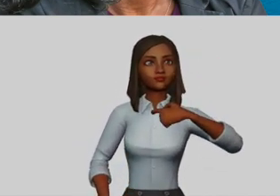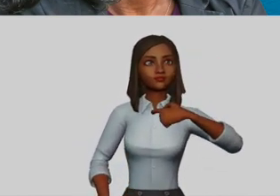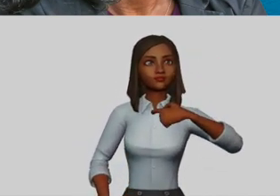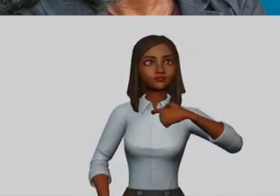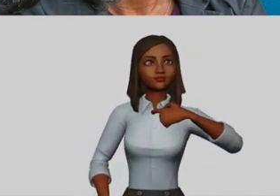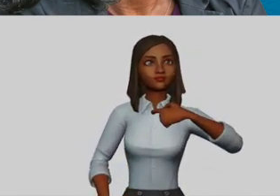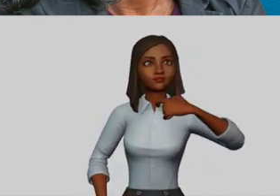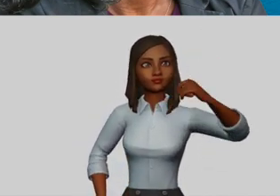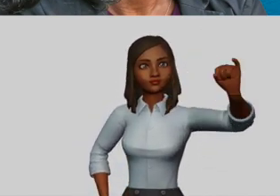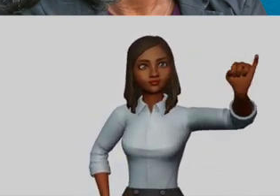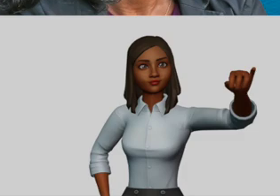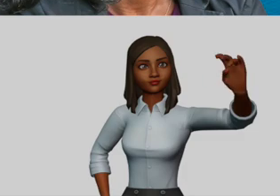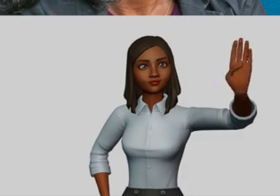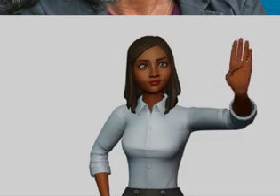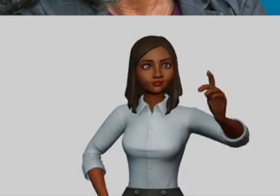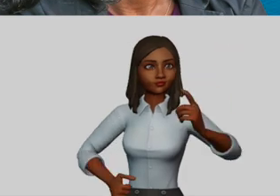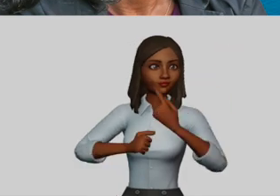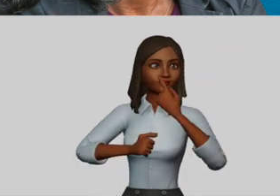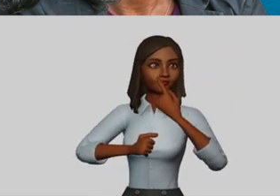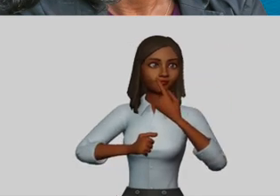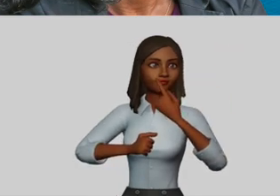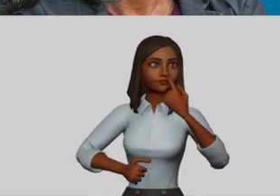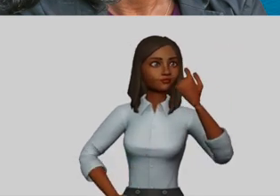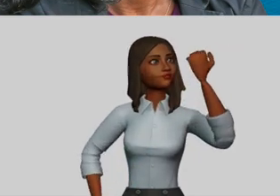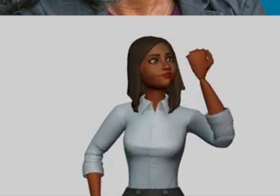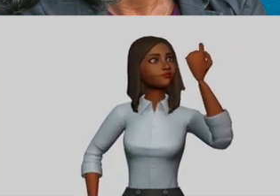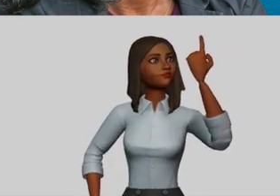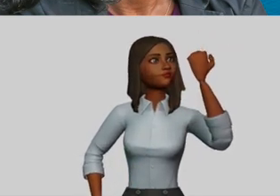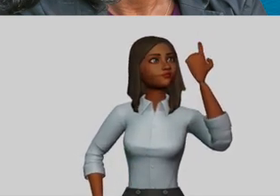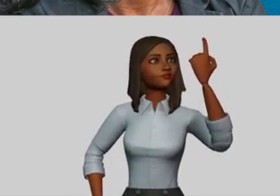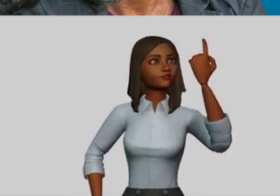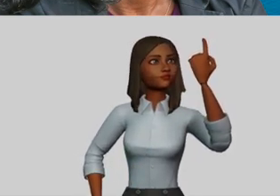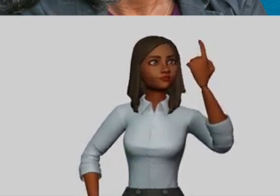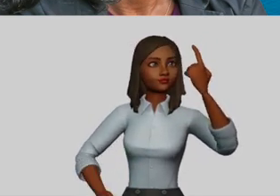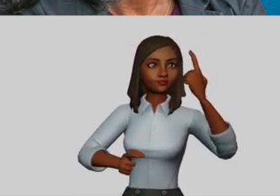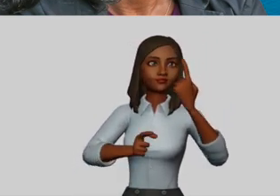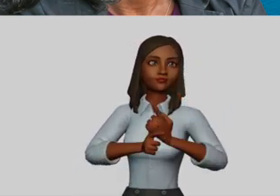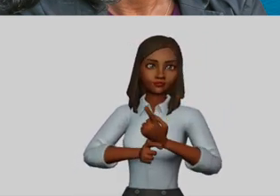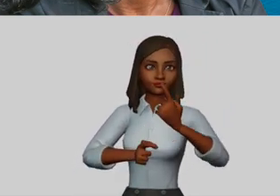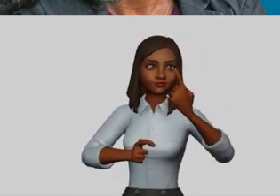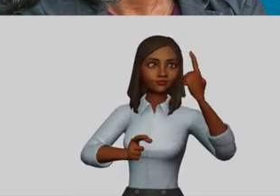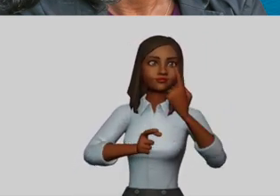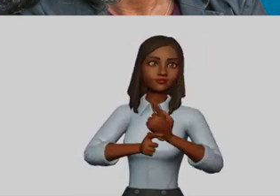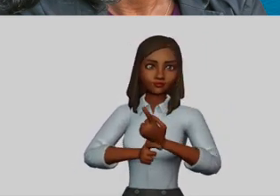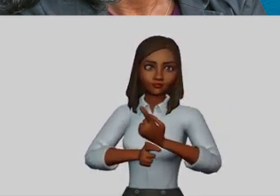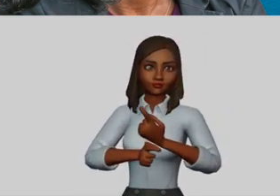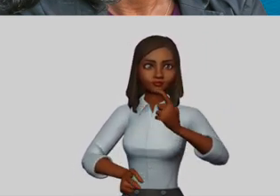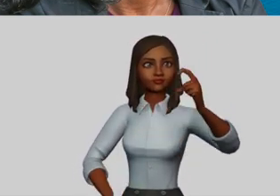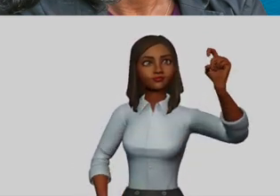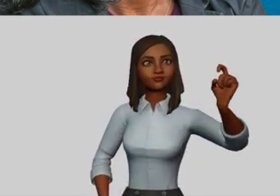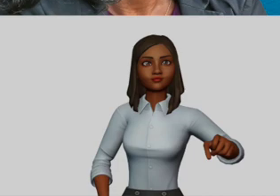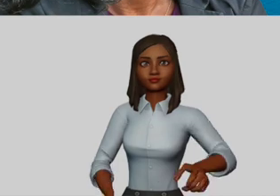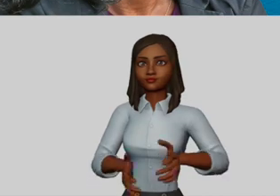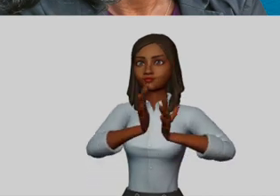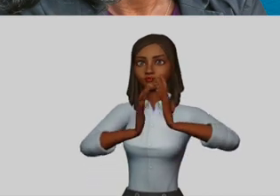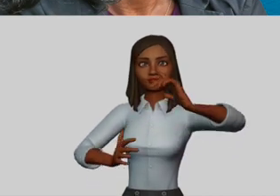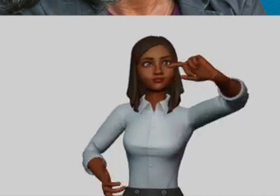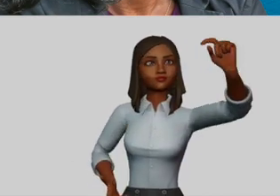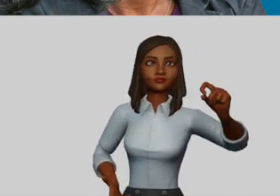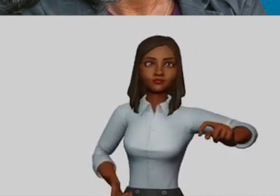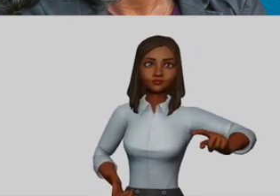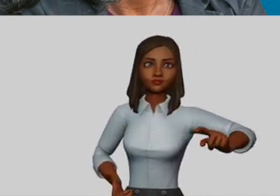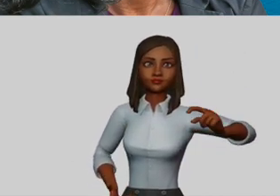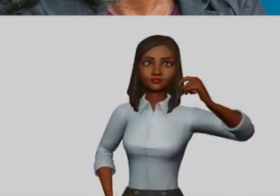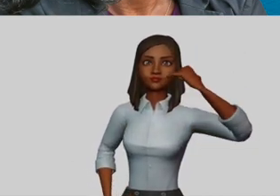años. Entonces, lo que ellos hacen es que ellos le emprestan el dinero al banco y los bancos te dan el dinero a ti para tú comprar la casa. Tú